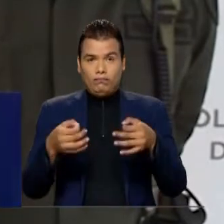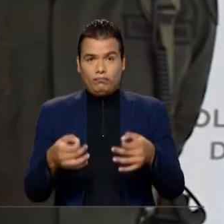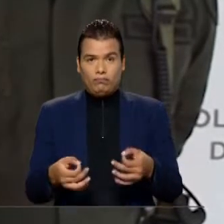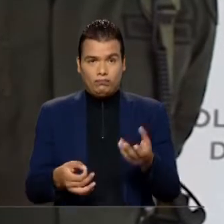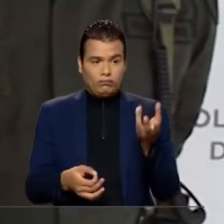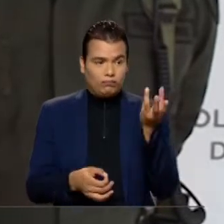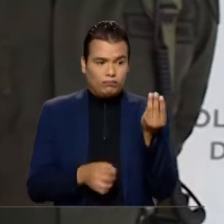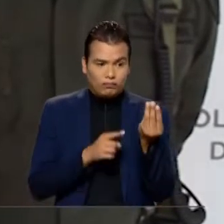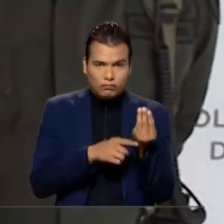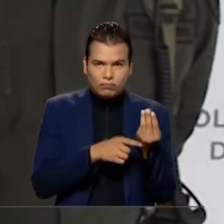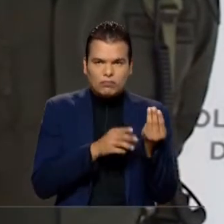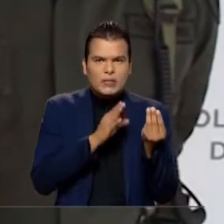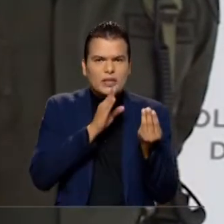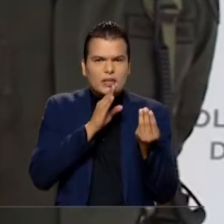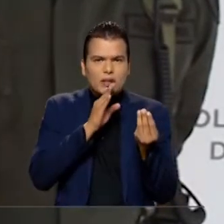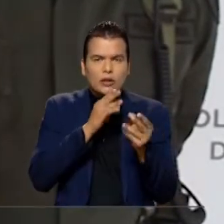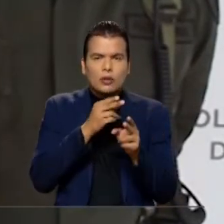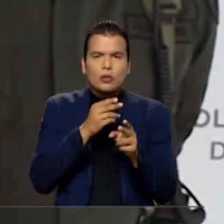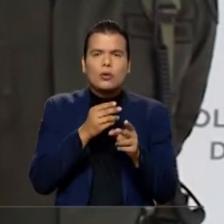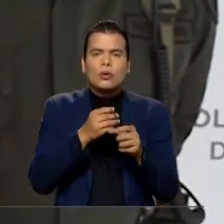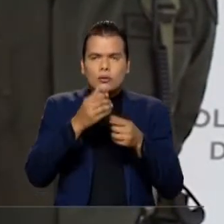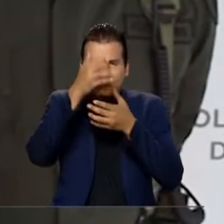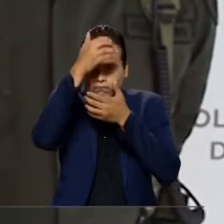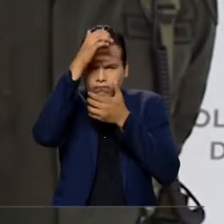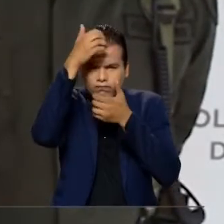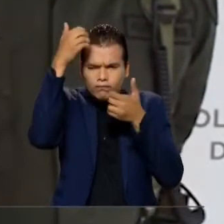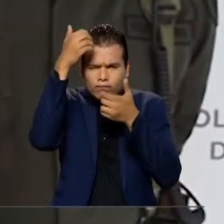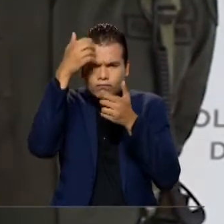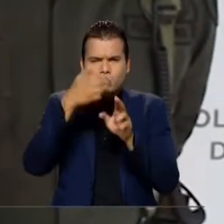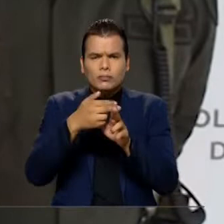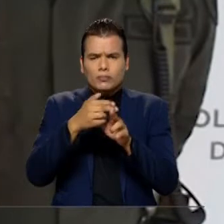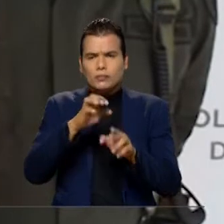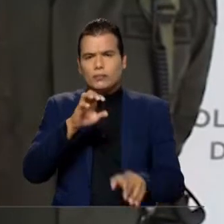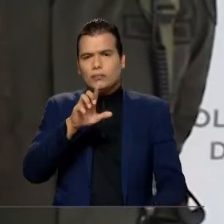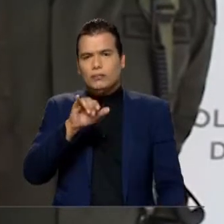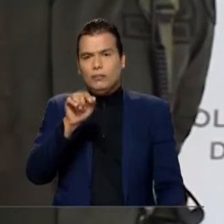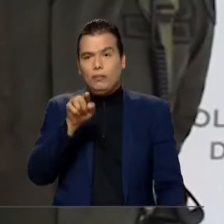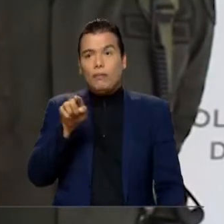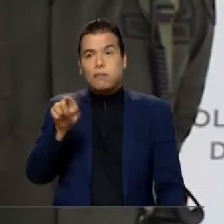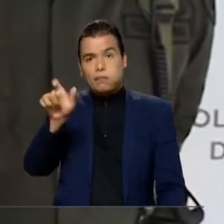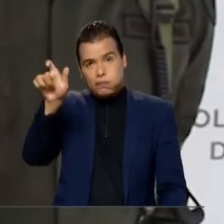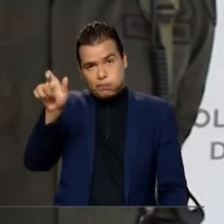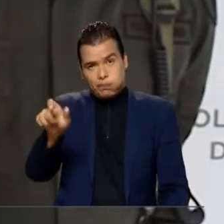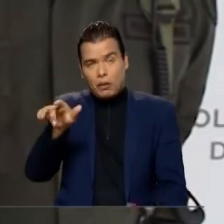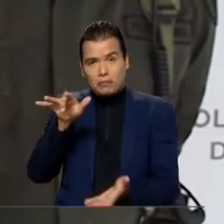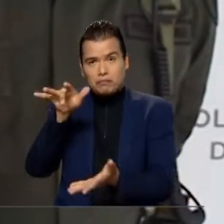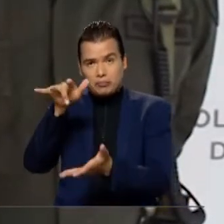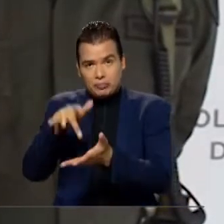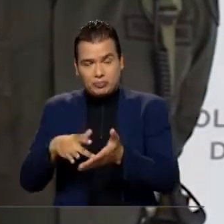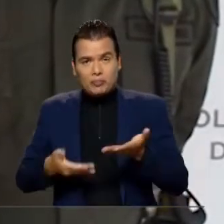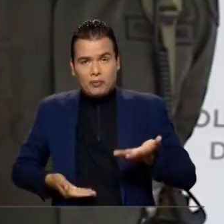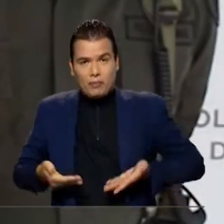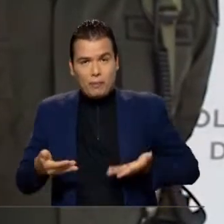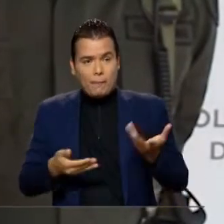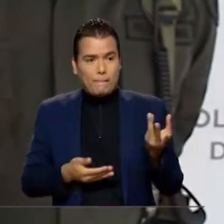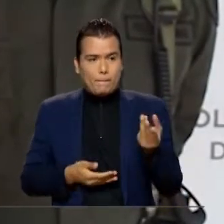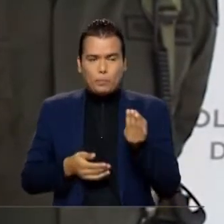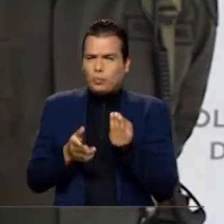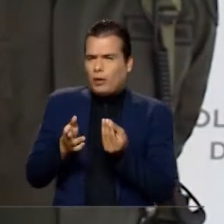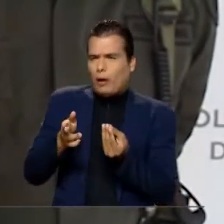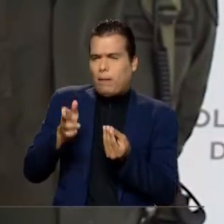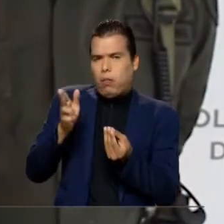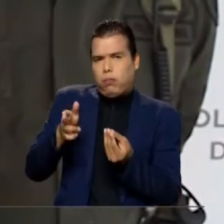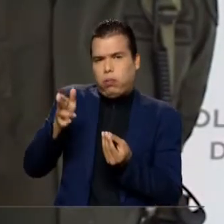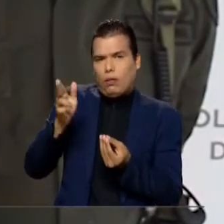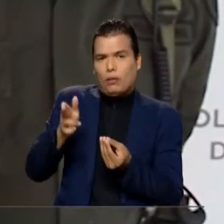Uría Rondón, quienes efectuaron este ataque armado contra una de las personas que se encontraba en el lugar. Al lugar de los hechos